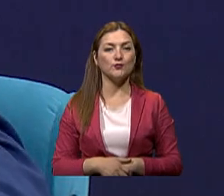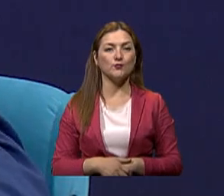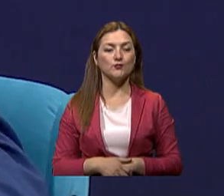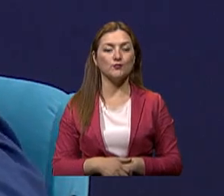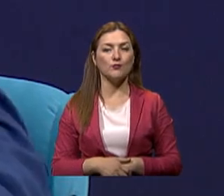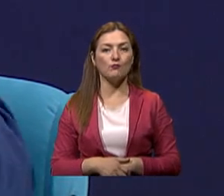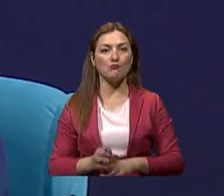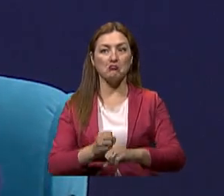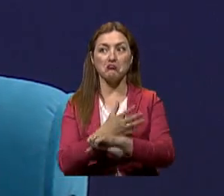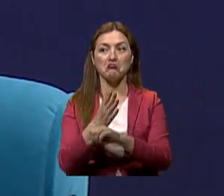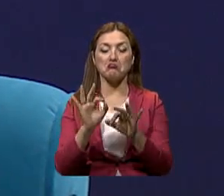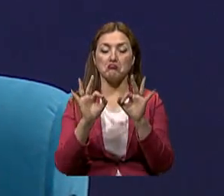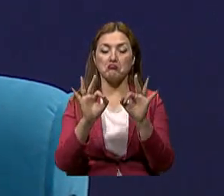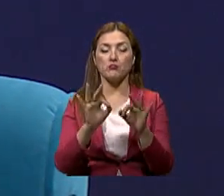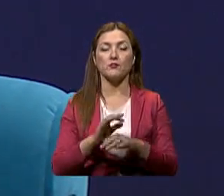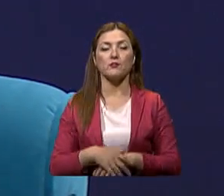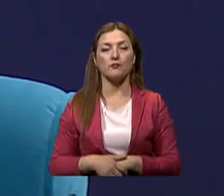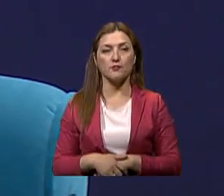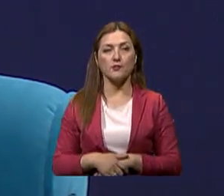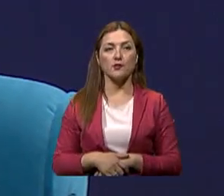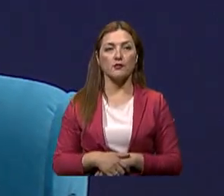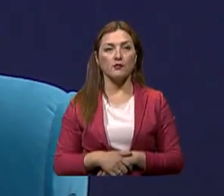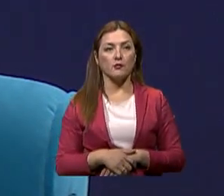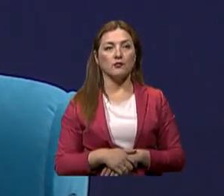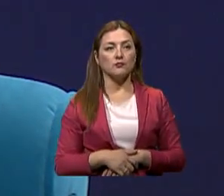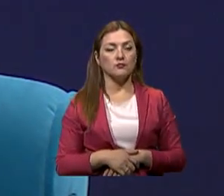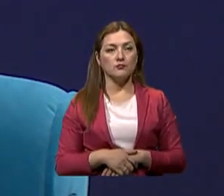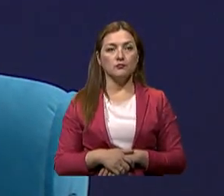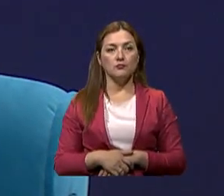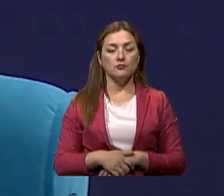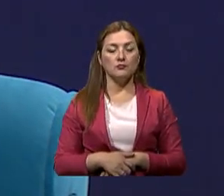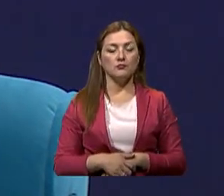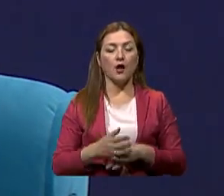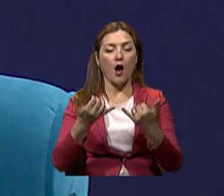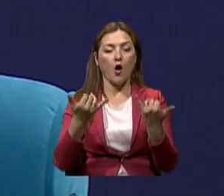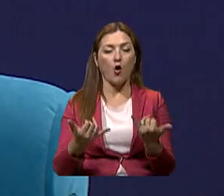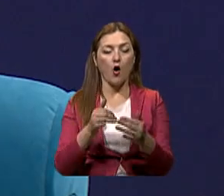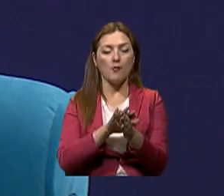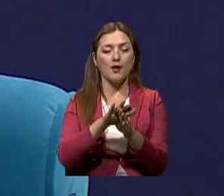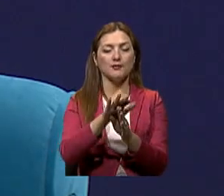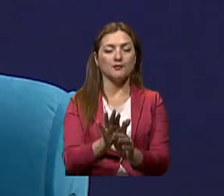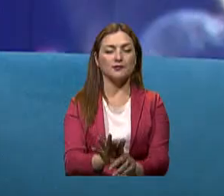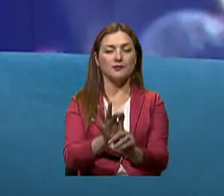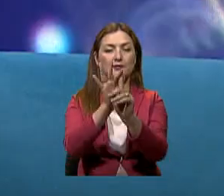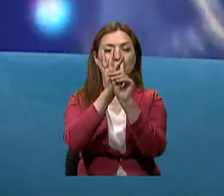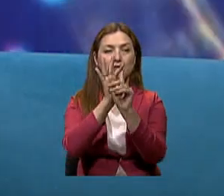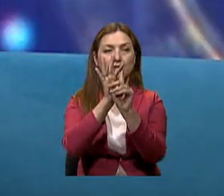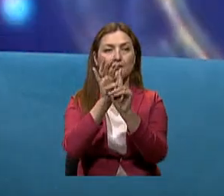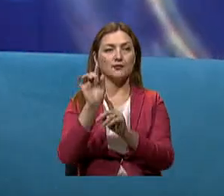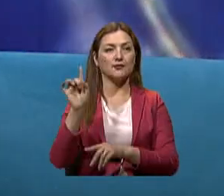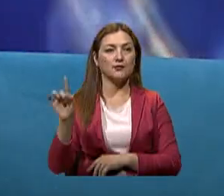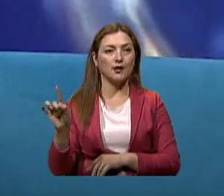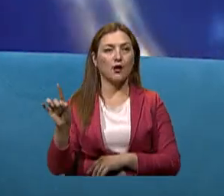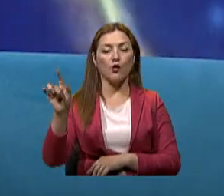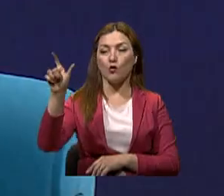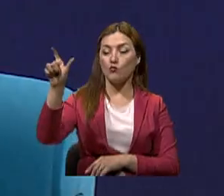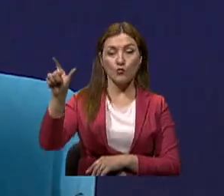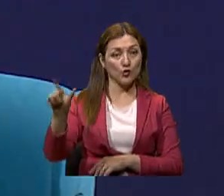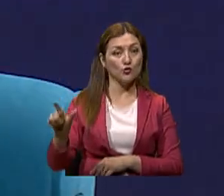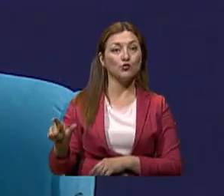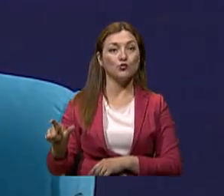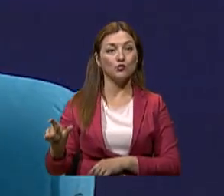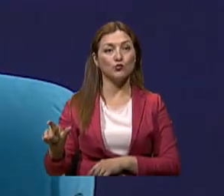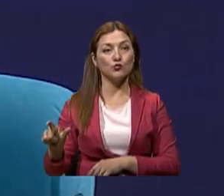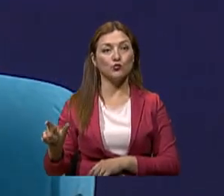Excelentes recomendaciones. Vean ustedes que ahora nosotros tenemos a una invitada especial, a María Elena Pulupa. Ella es una paciente pues, que debutó